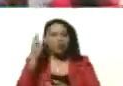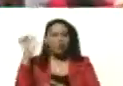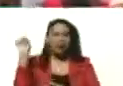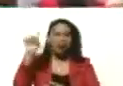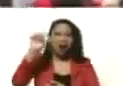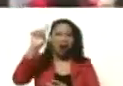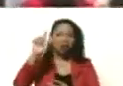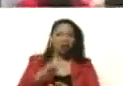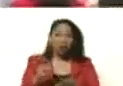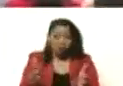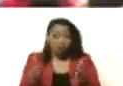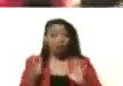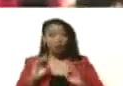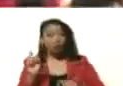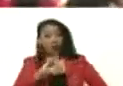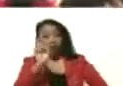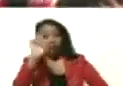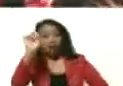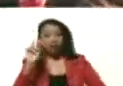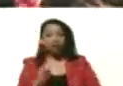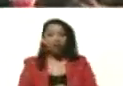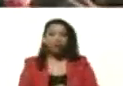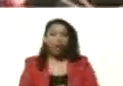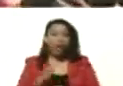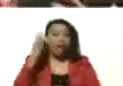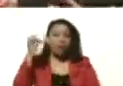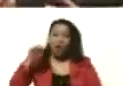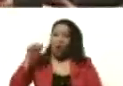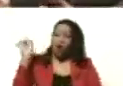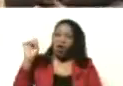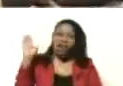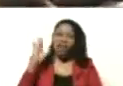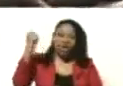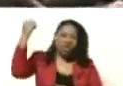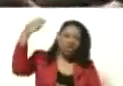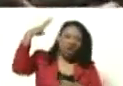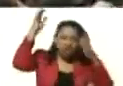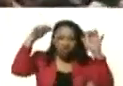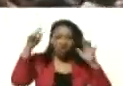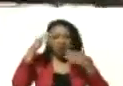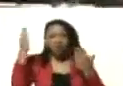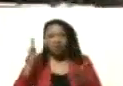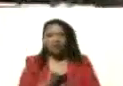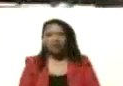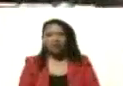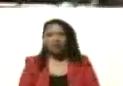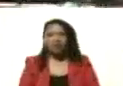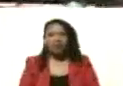Ganamos. Ganamos. Las mujeres hoy no vinieron, les pegó el sol, la lluvia, no sé.